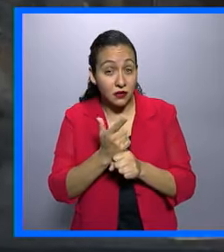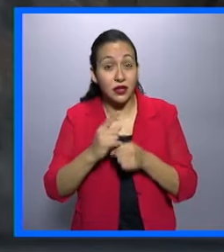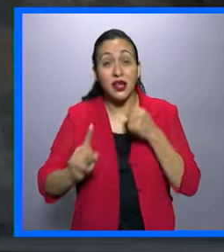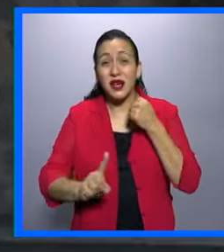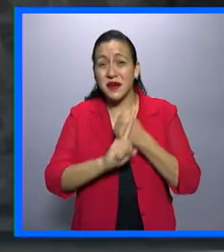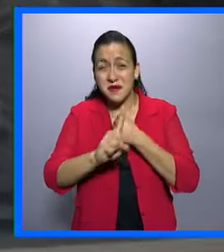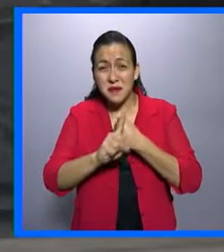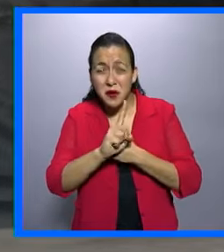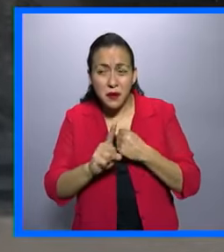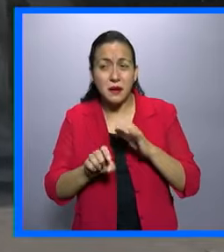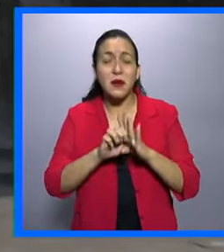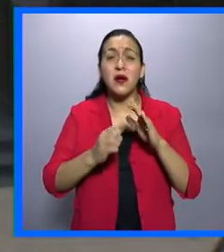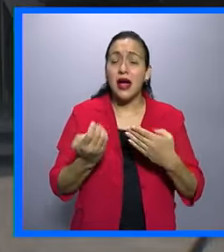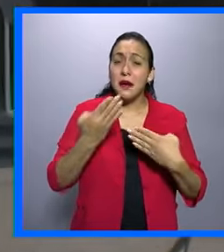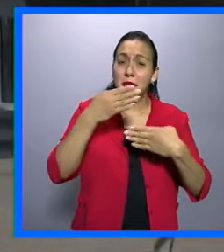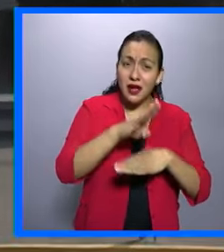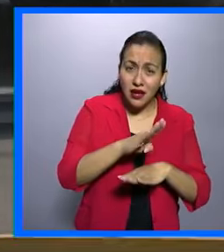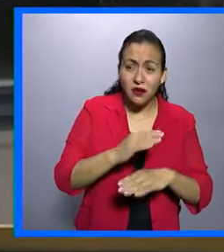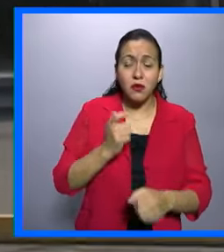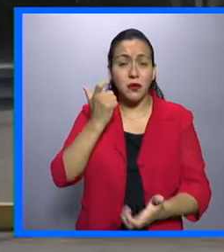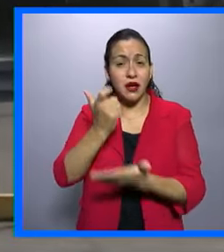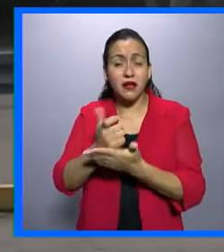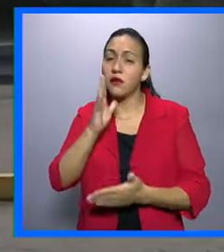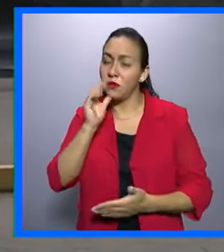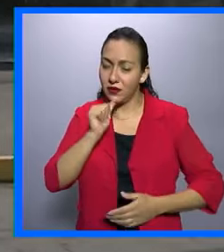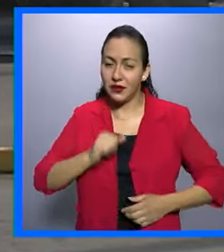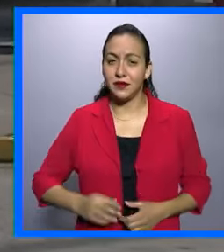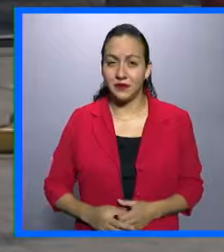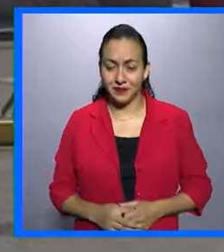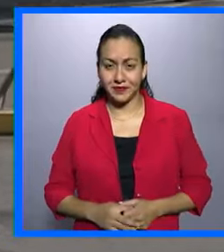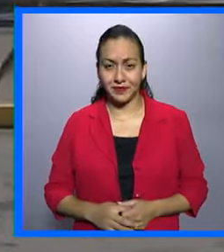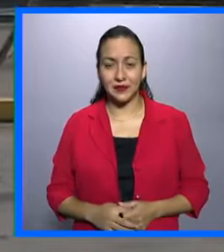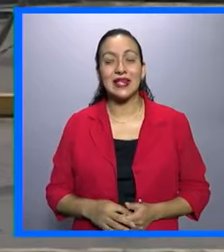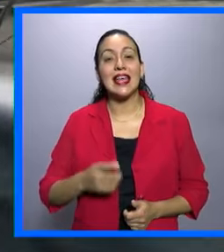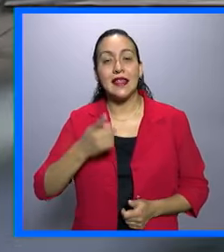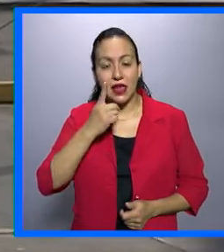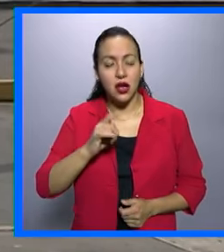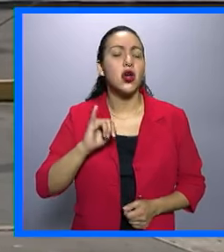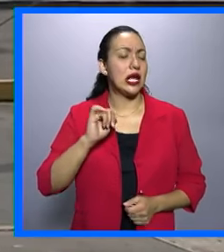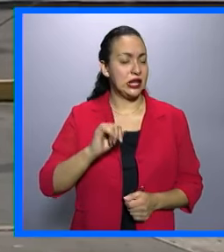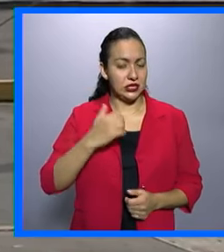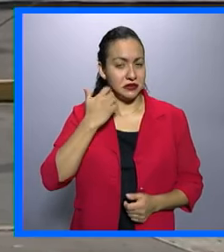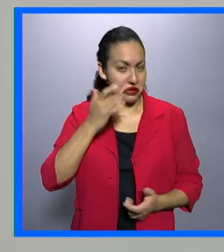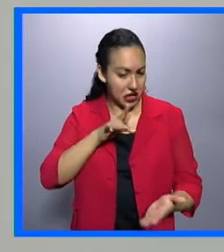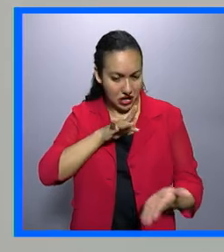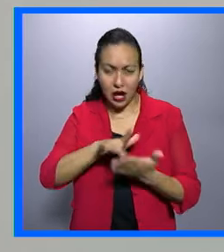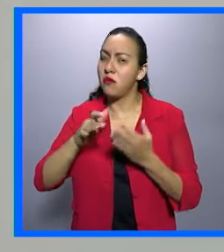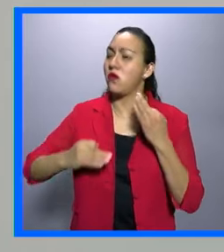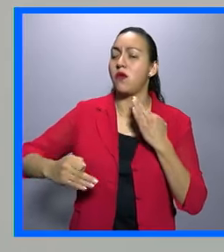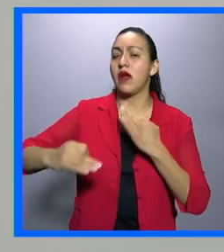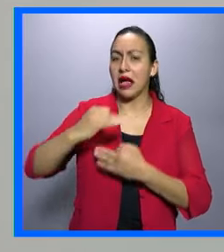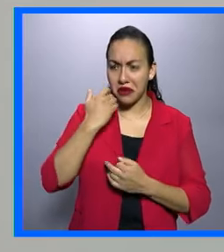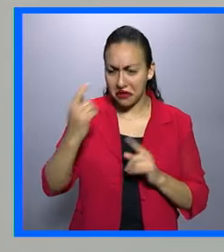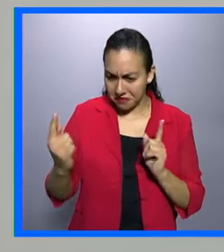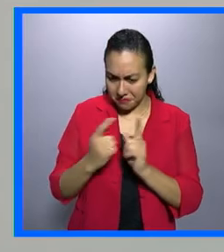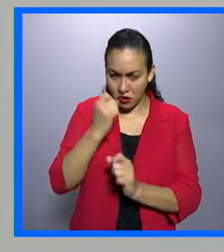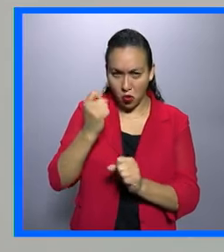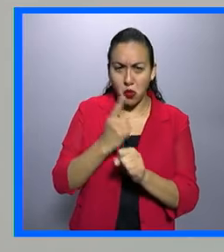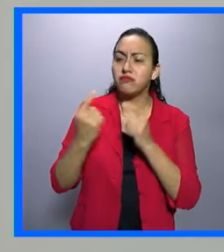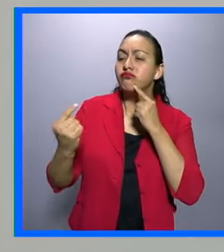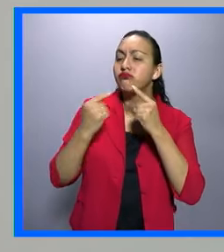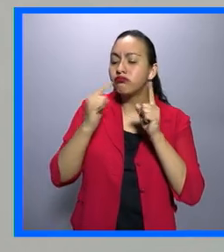problema bancario o de otra índole administrativa. Reiteró su total disposición y apertura al diálogo para